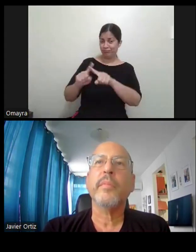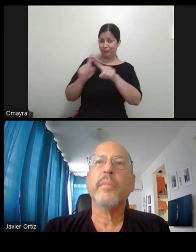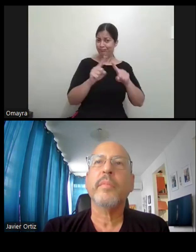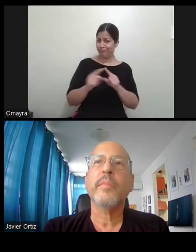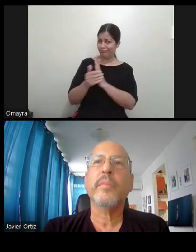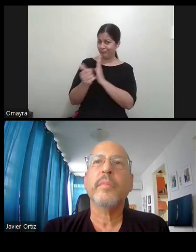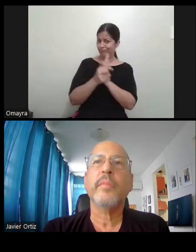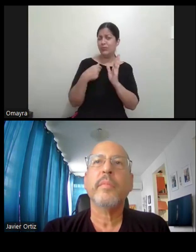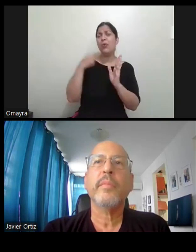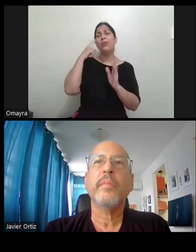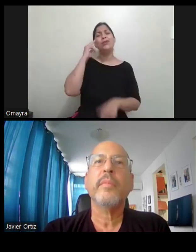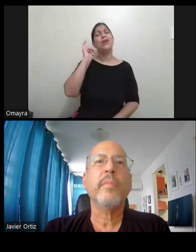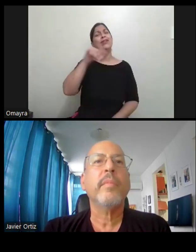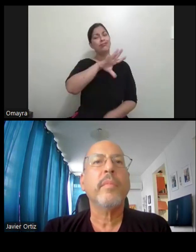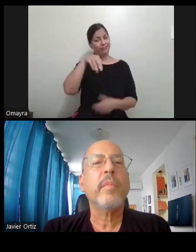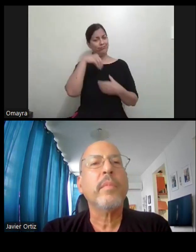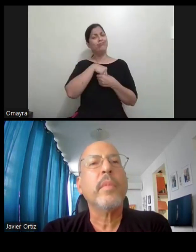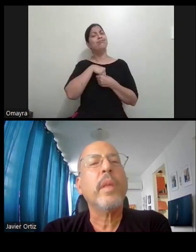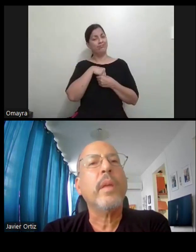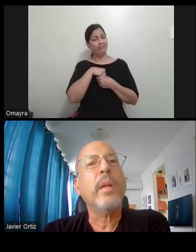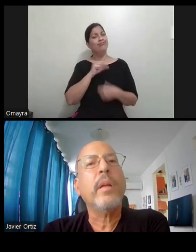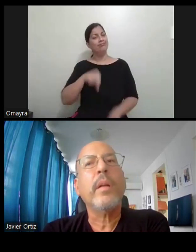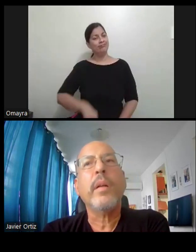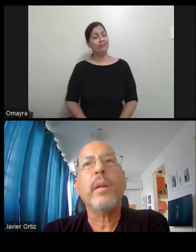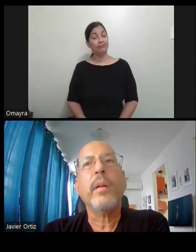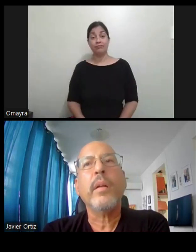el paquete. Sí. Y el pecado yo